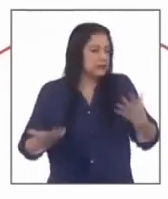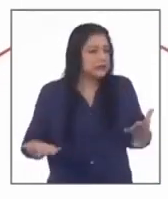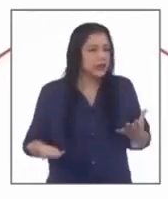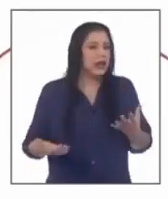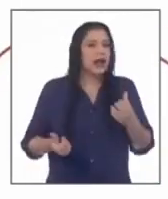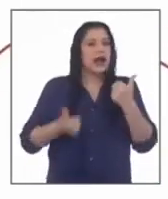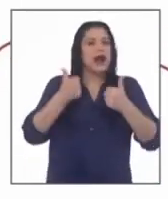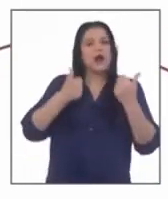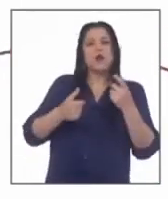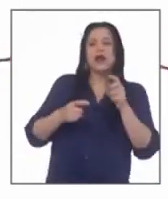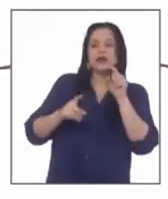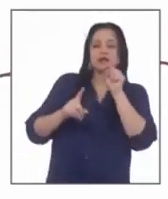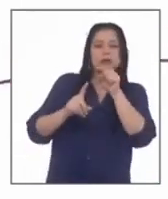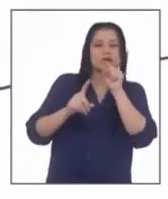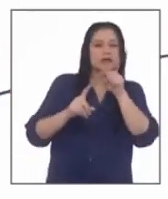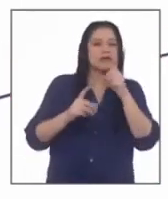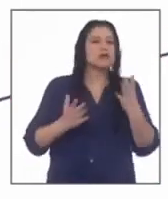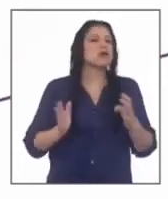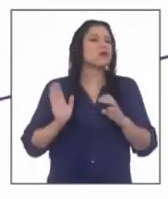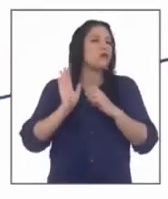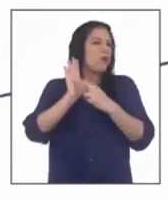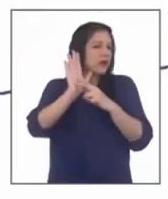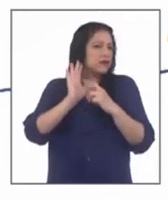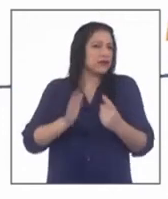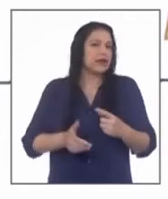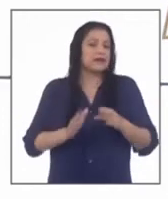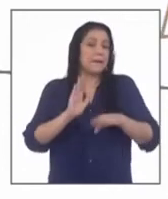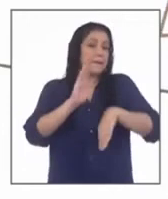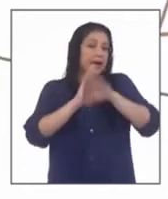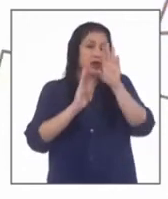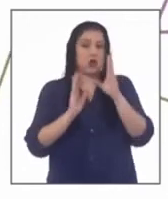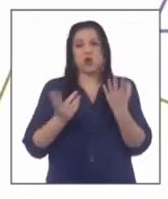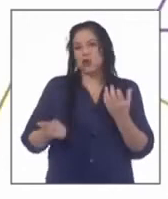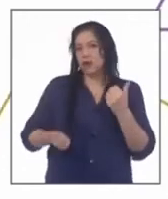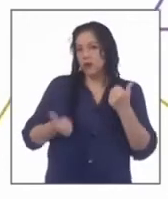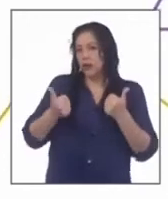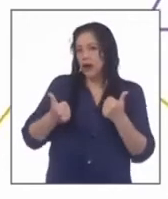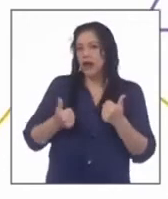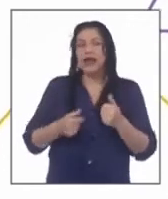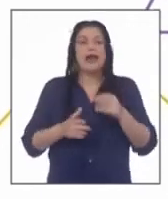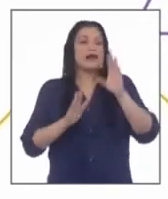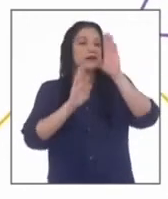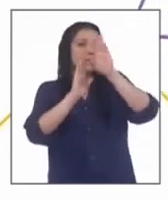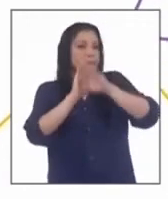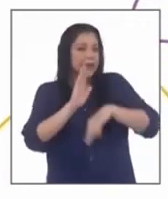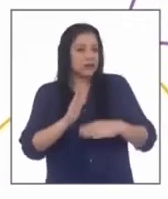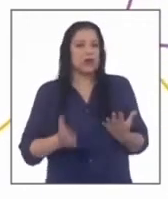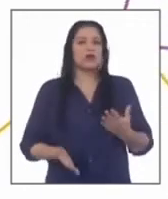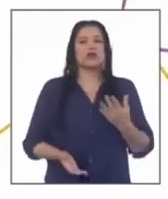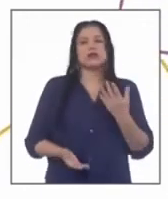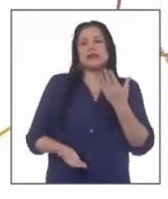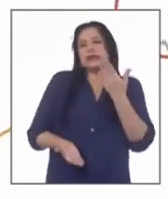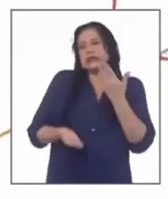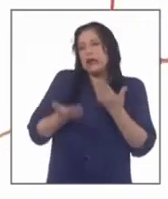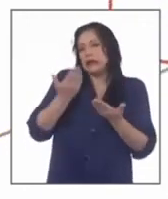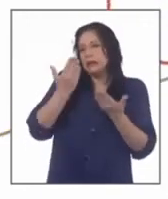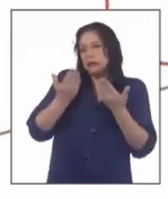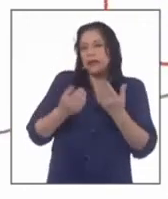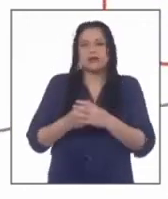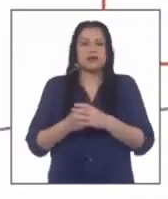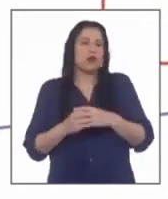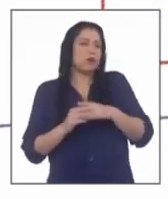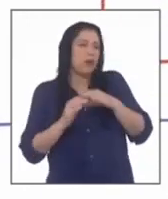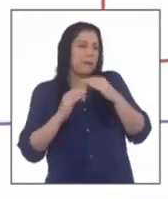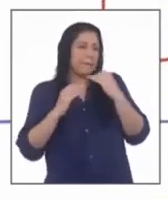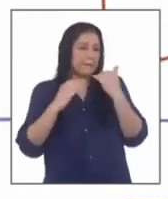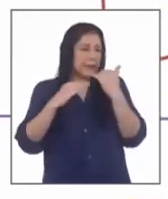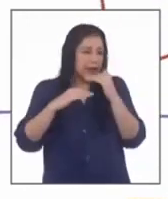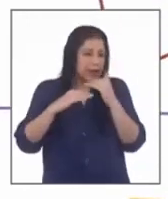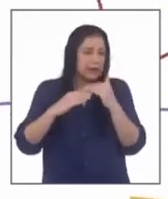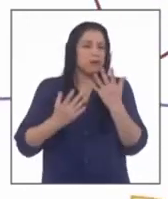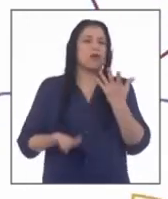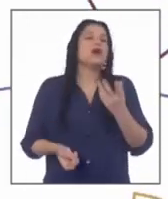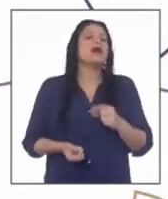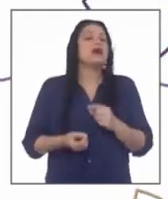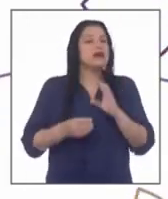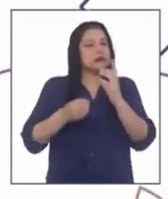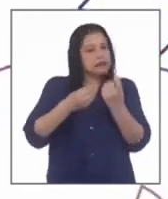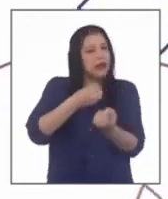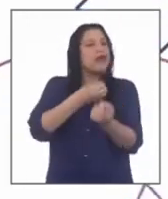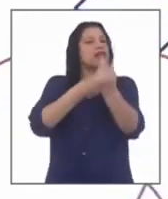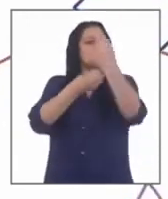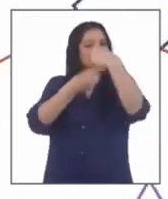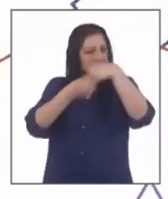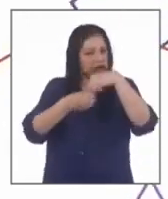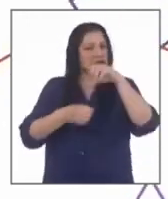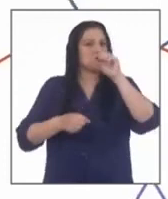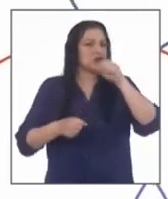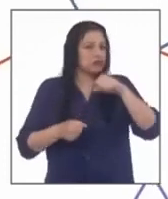cuales se identifican con expresiones como es mayor que, es menor que, a lo mucho, como mínimo, está